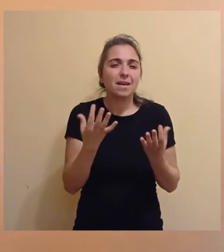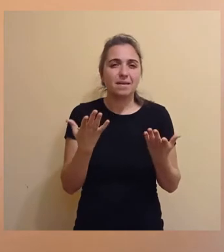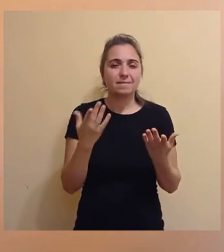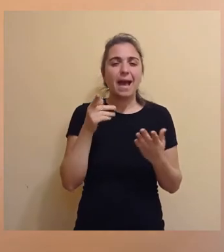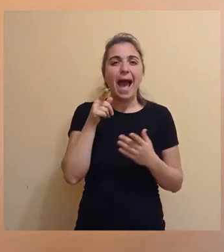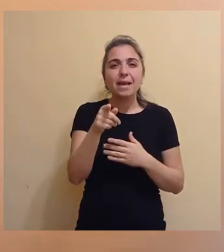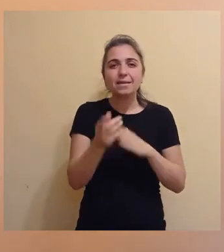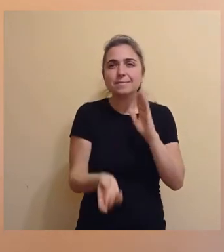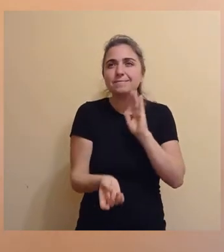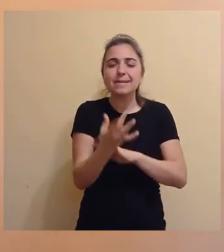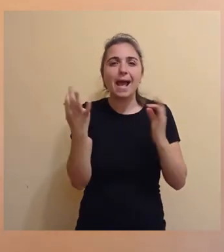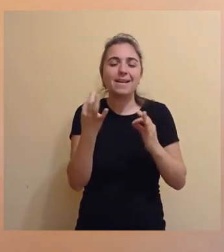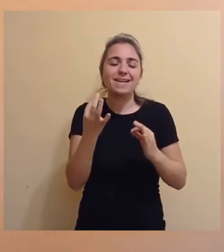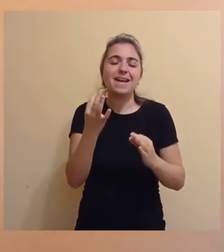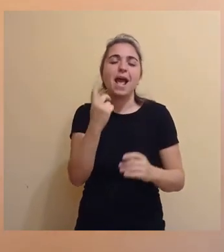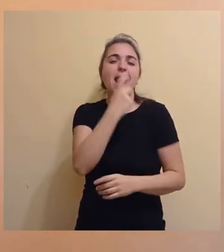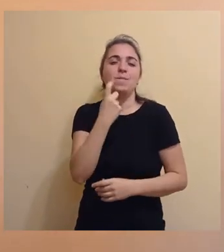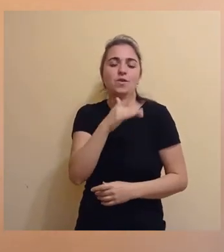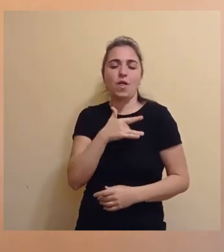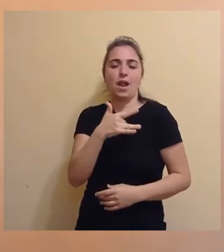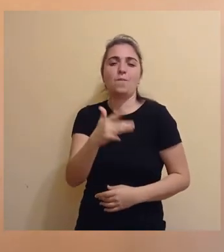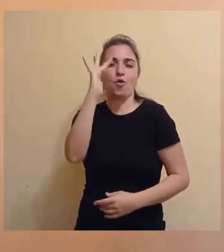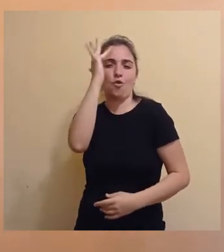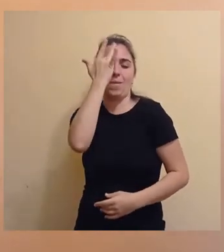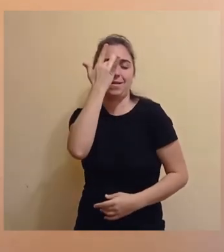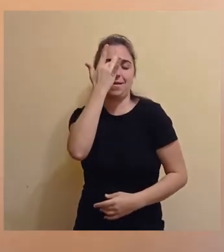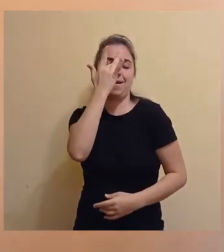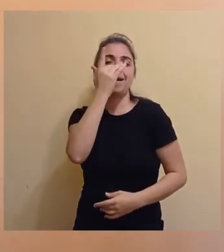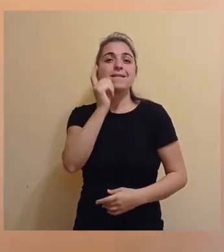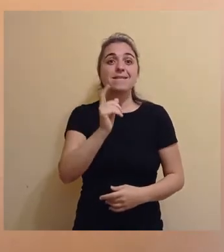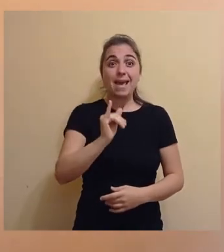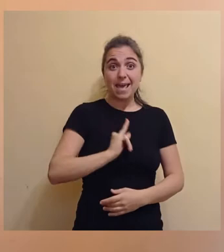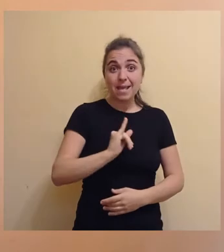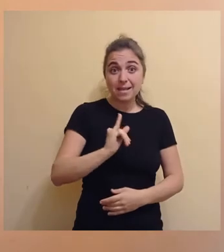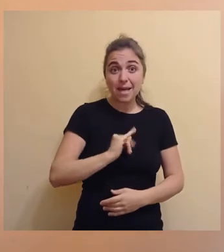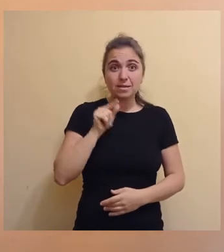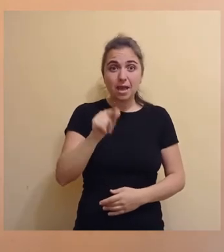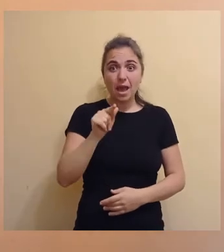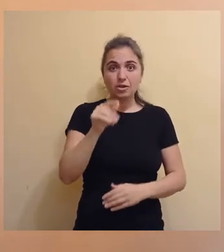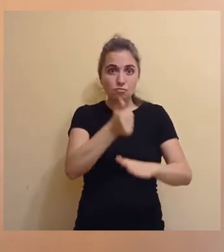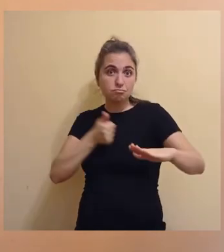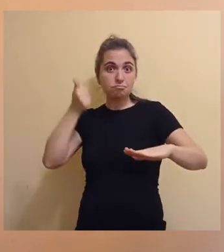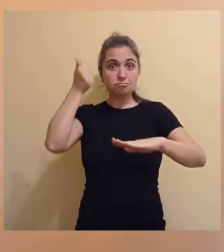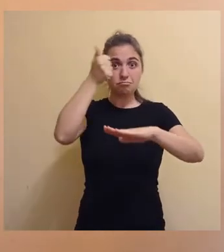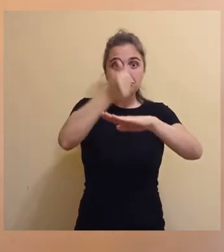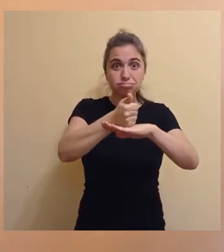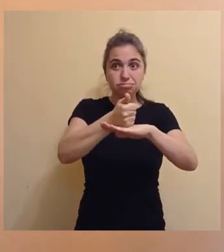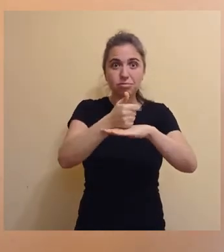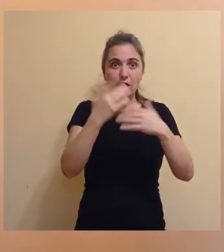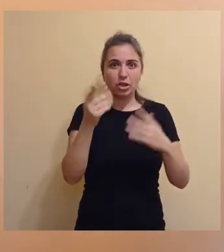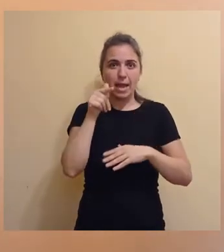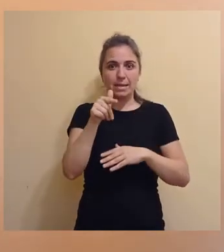Se cultiva ese mito del amor romántico, ¿no? Esas identidades que son jerárquicas, que desde